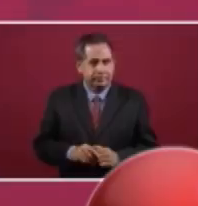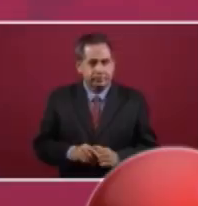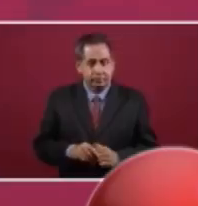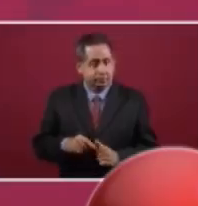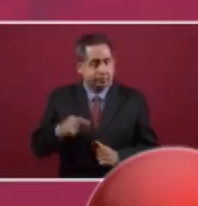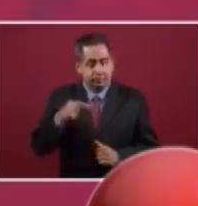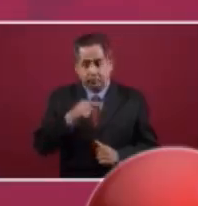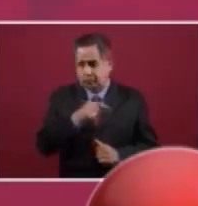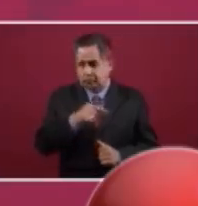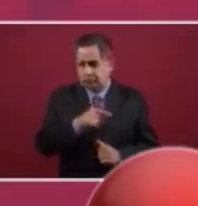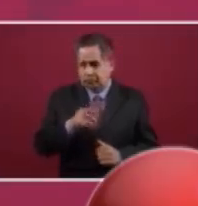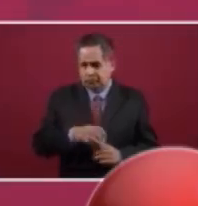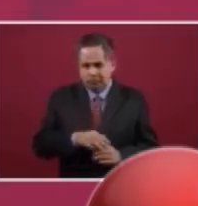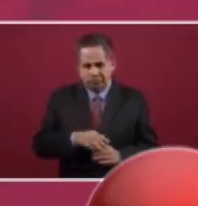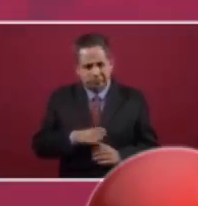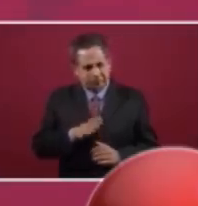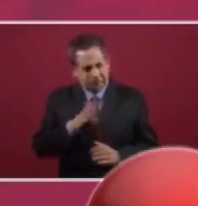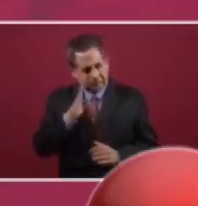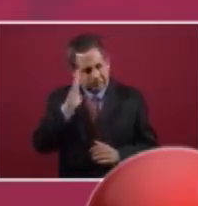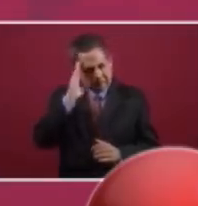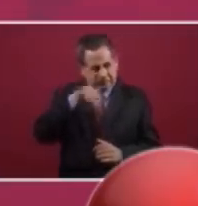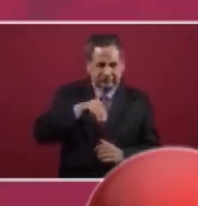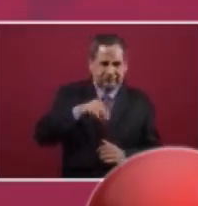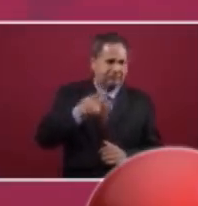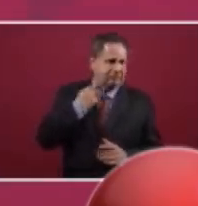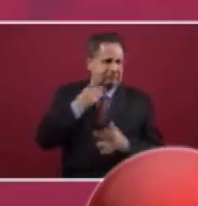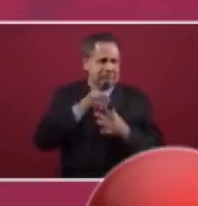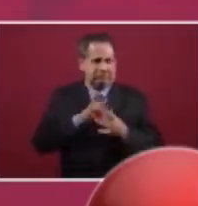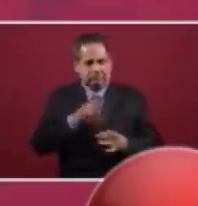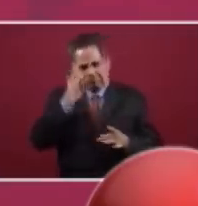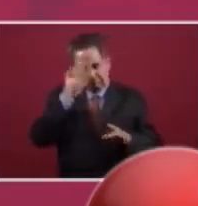resultó un maestro de la política,